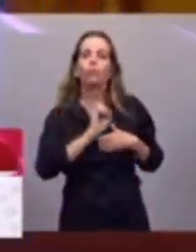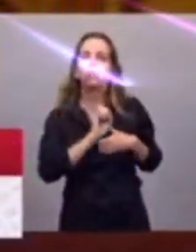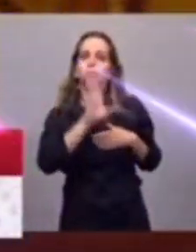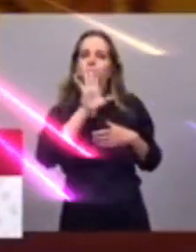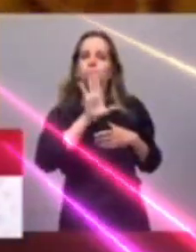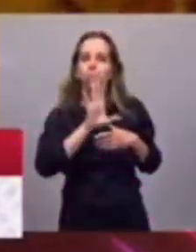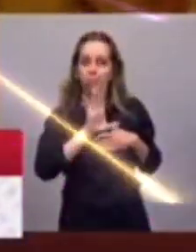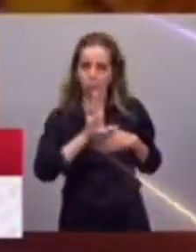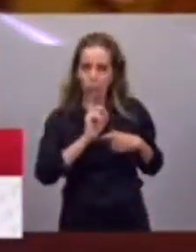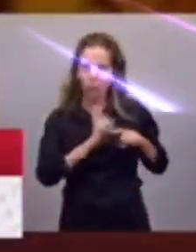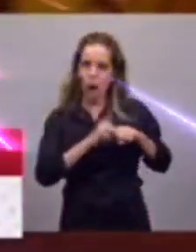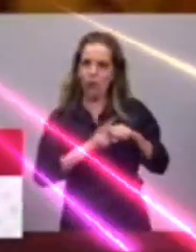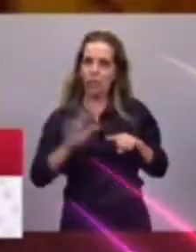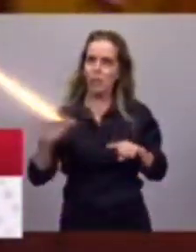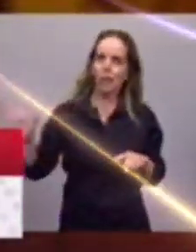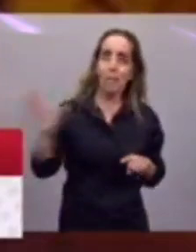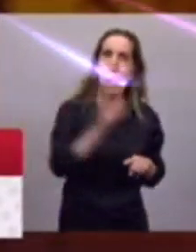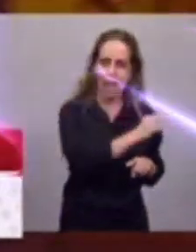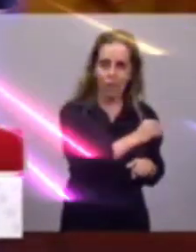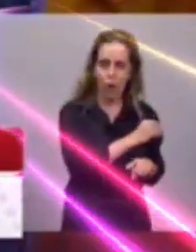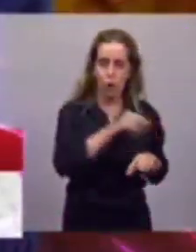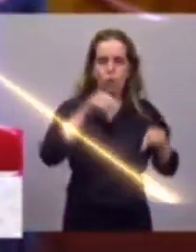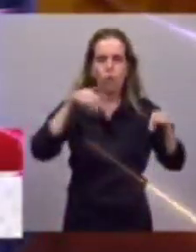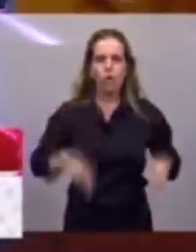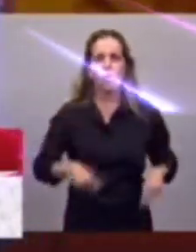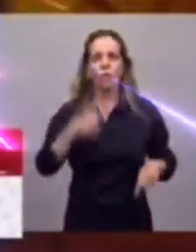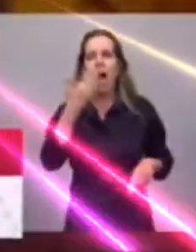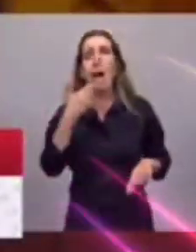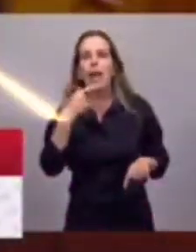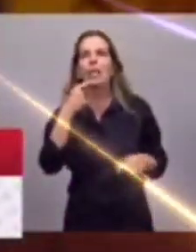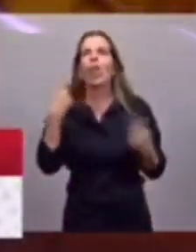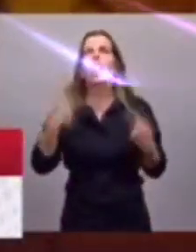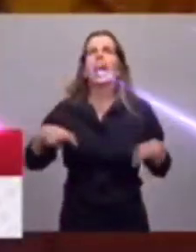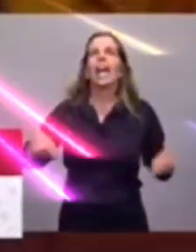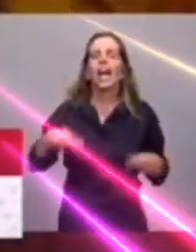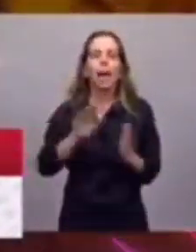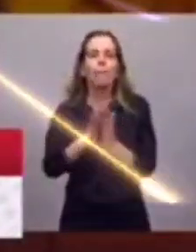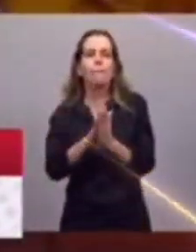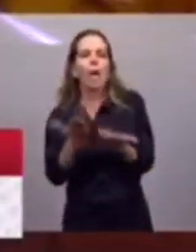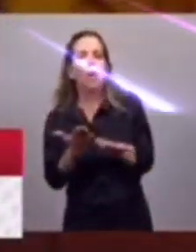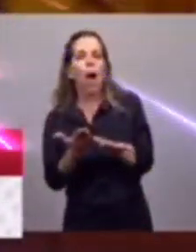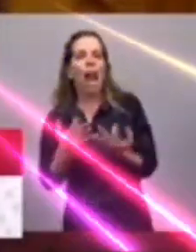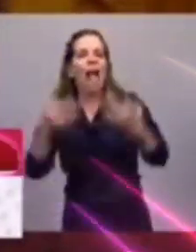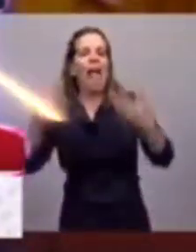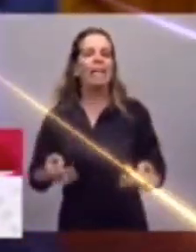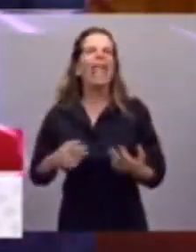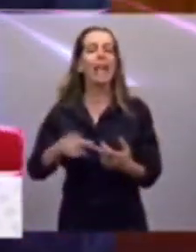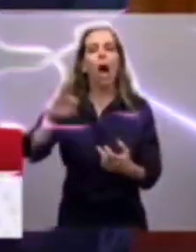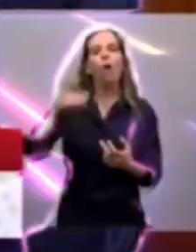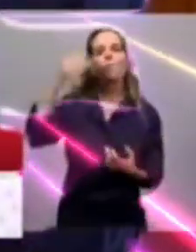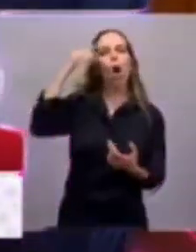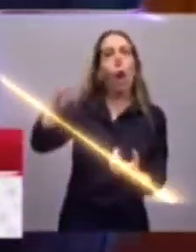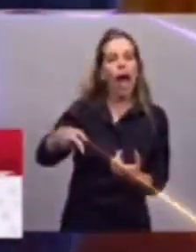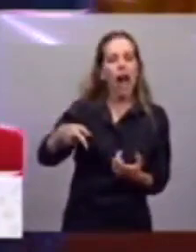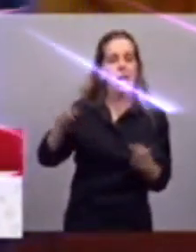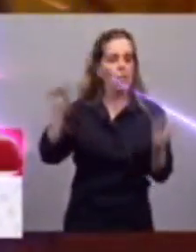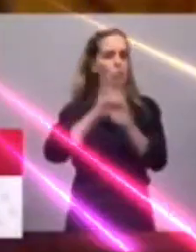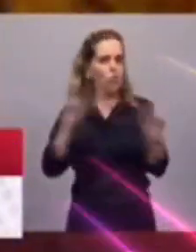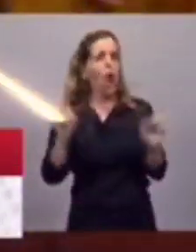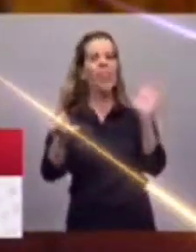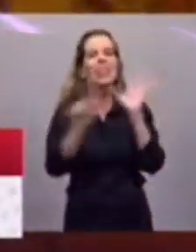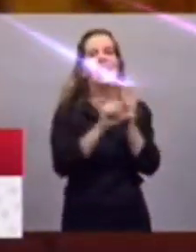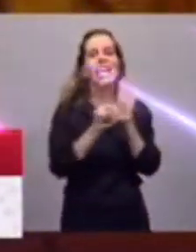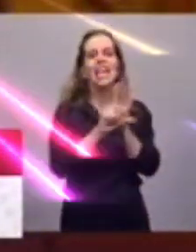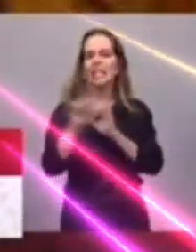iluminar. Y no estoy hablando acá de manuales de ética, o de moral, o de